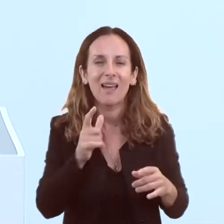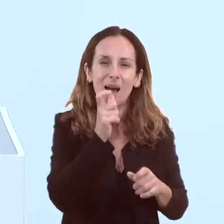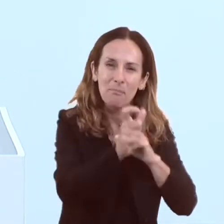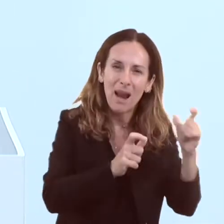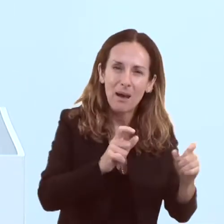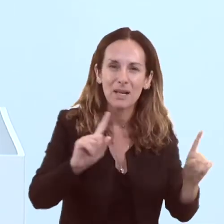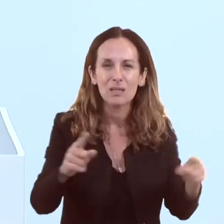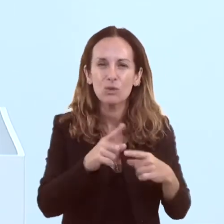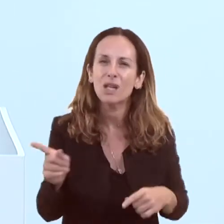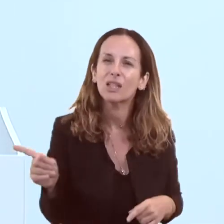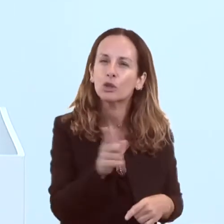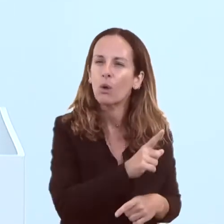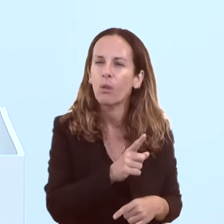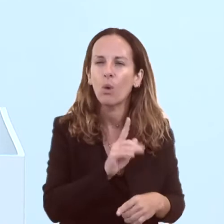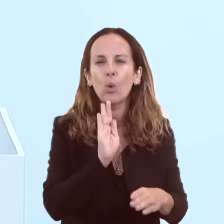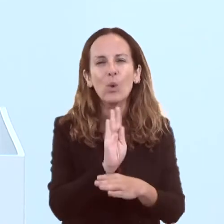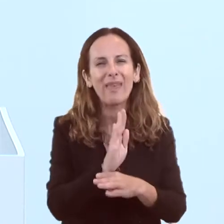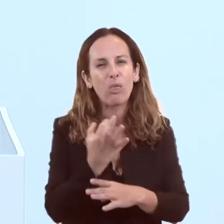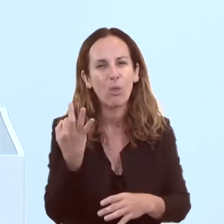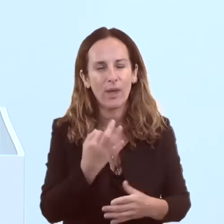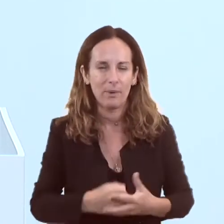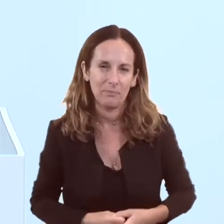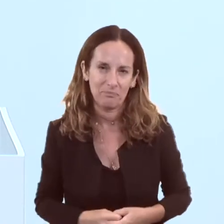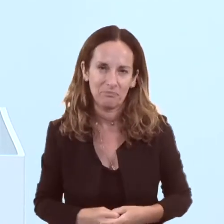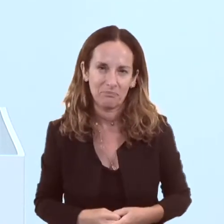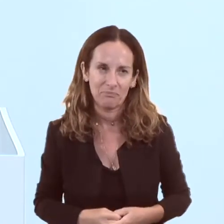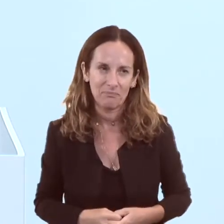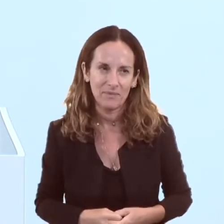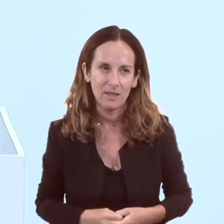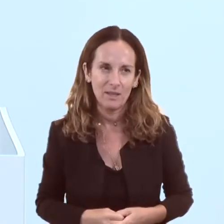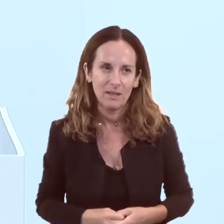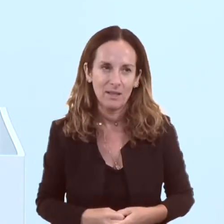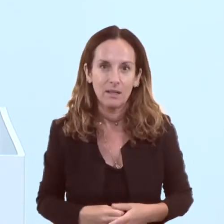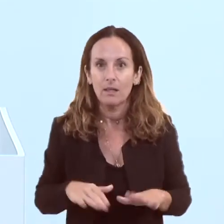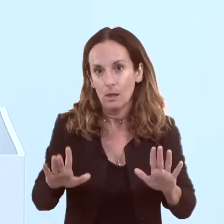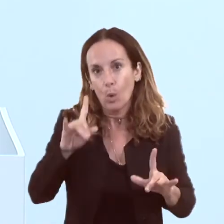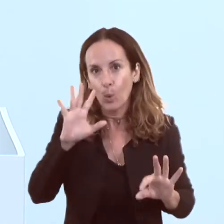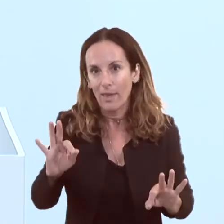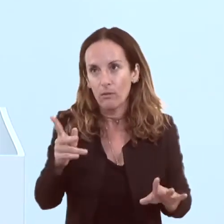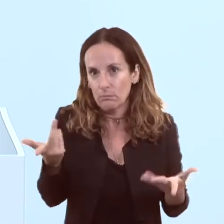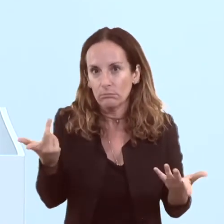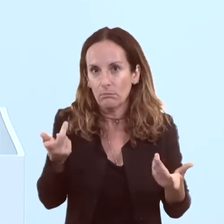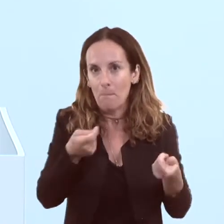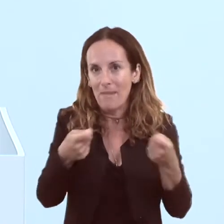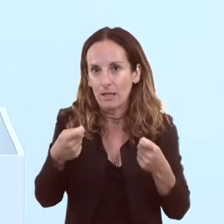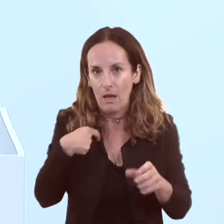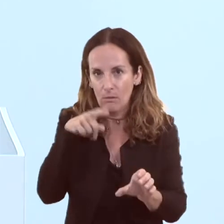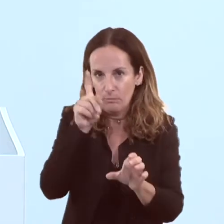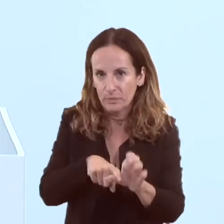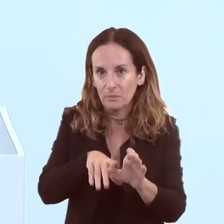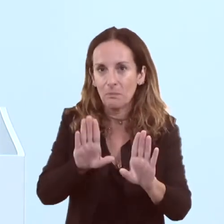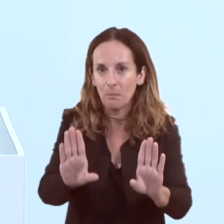a riesgo de salirte de la mainstream y de quedarte fuera al mercado pero es el riesgo